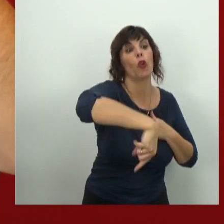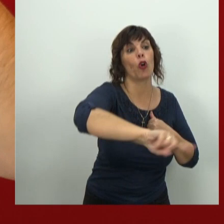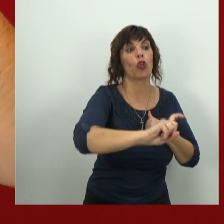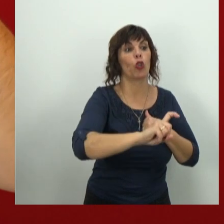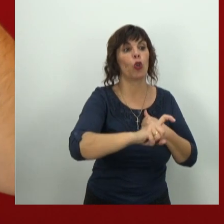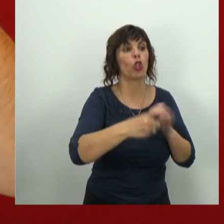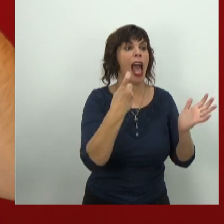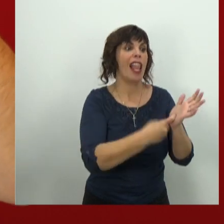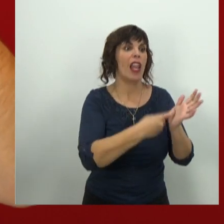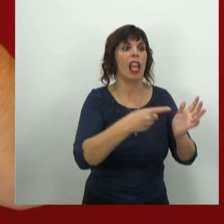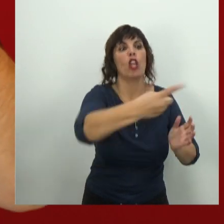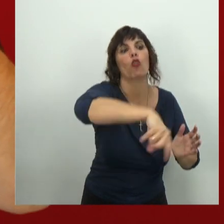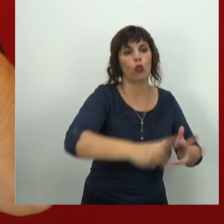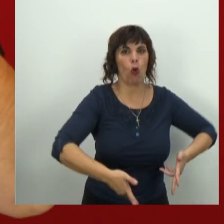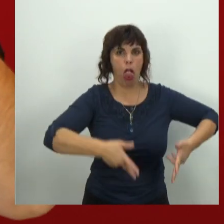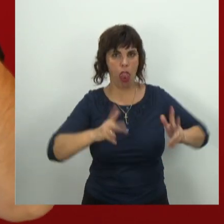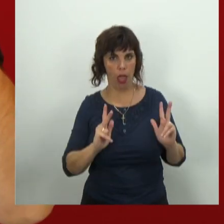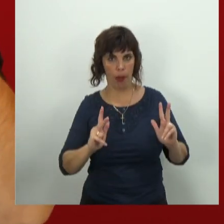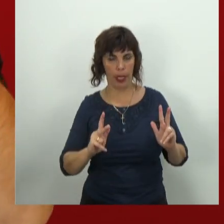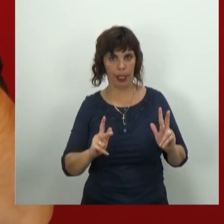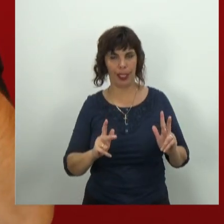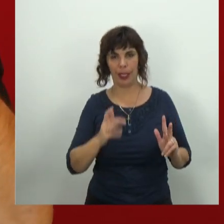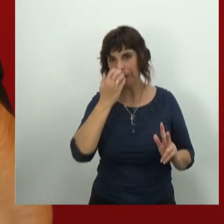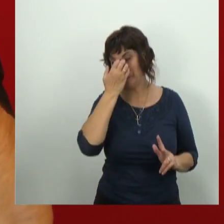el abrigo del Altísimo, bajo